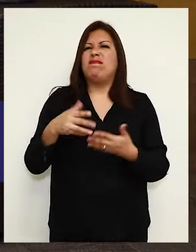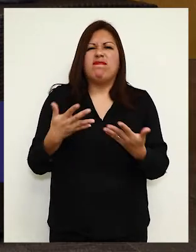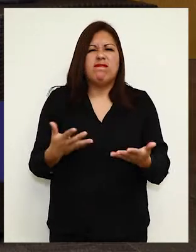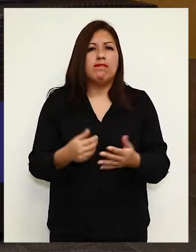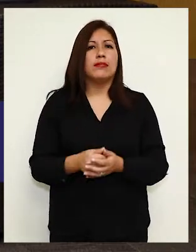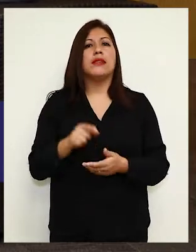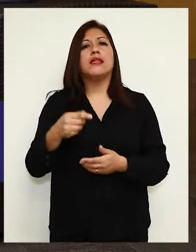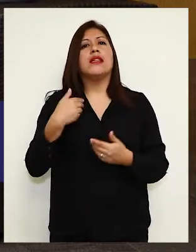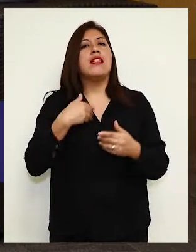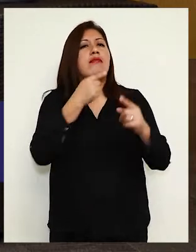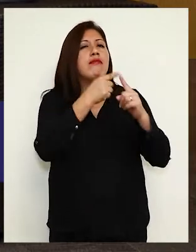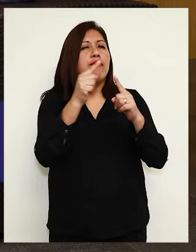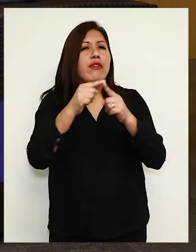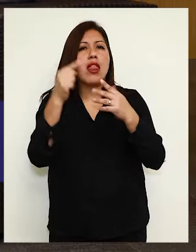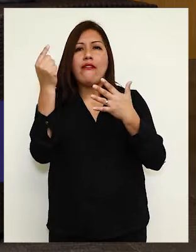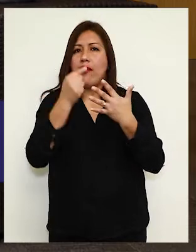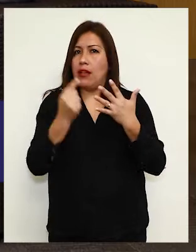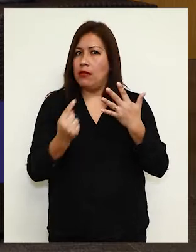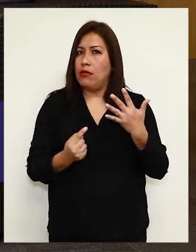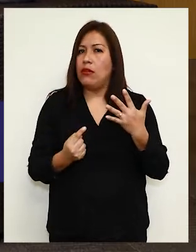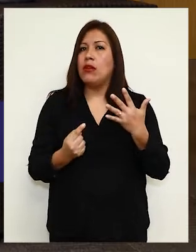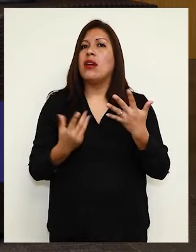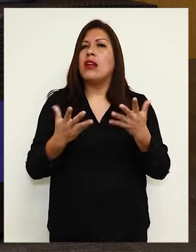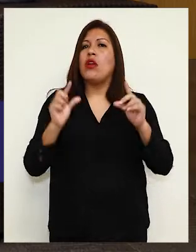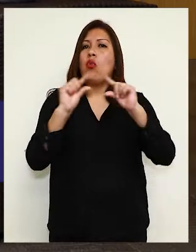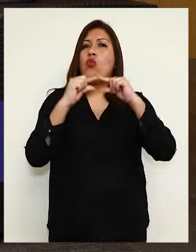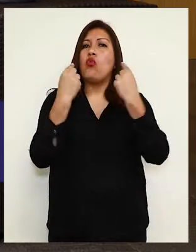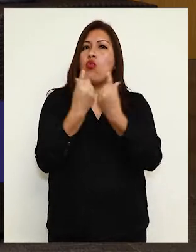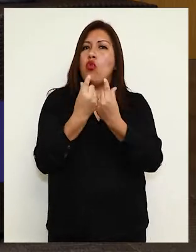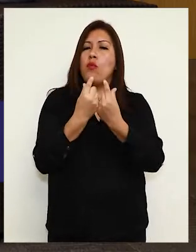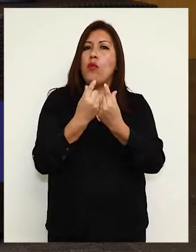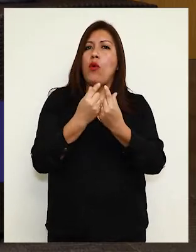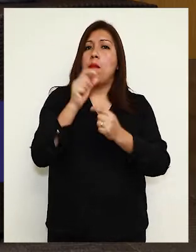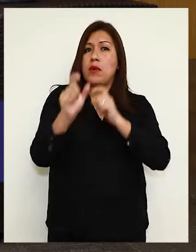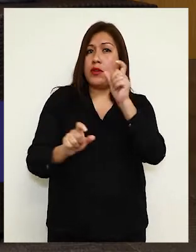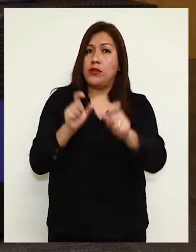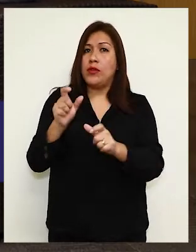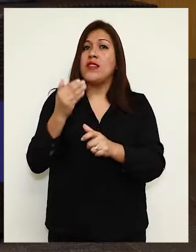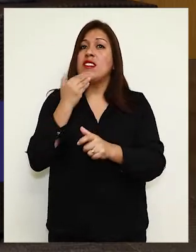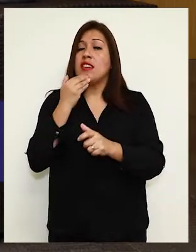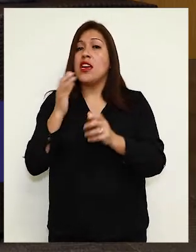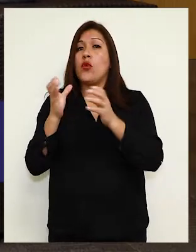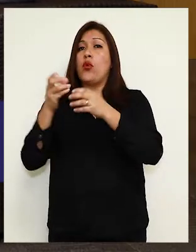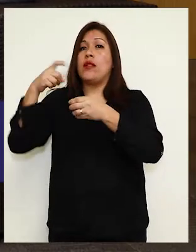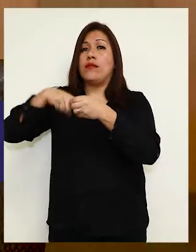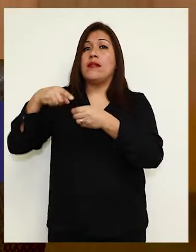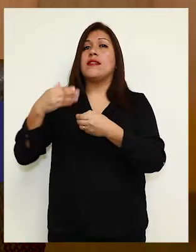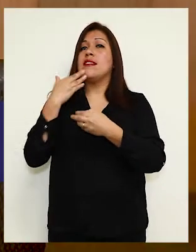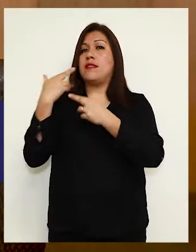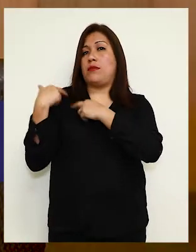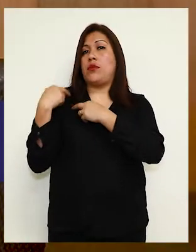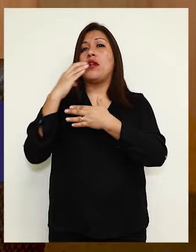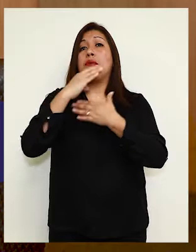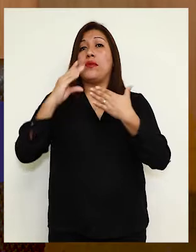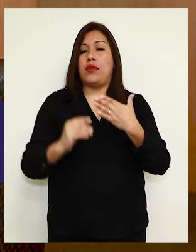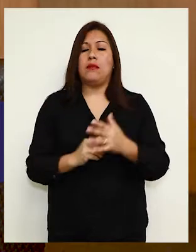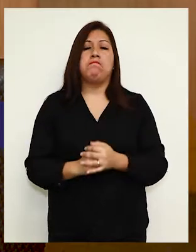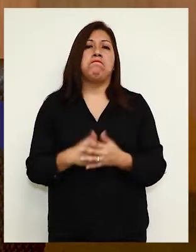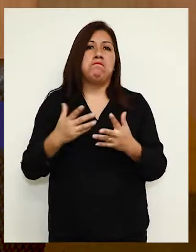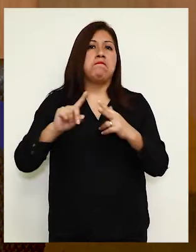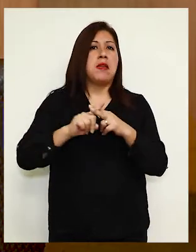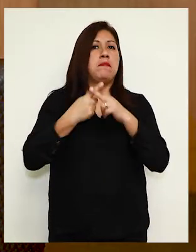Y esto gracias a una serie de factores y sobre todo a un grupo humano que conforma el CONADIS. Así